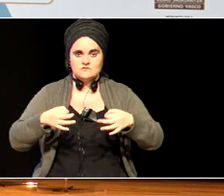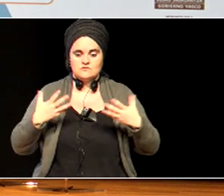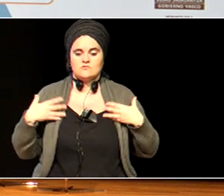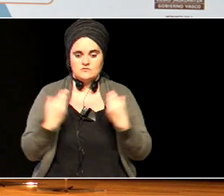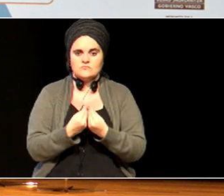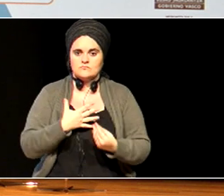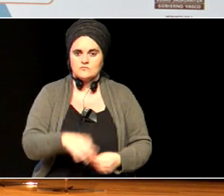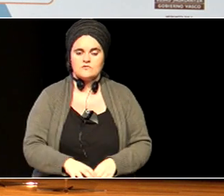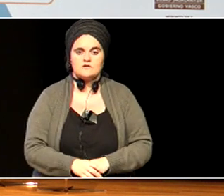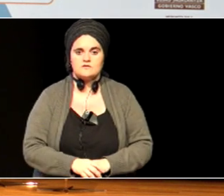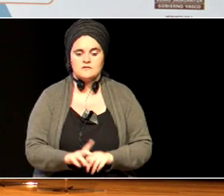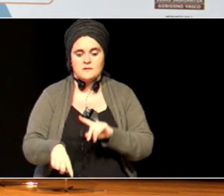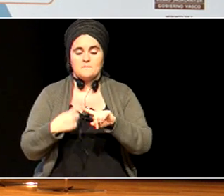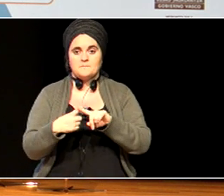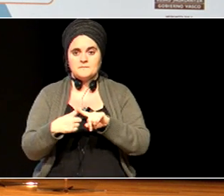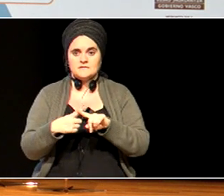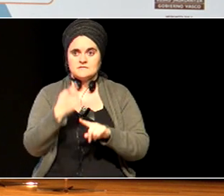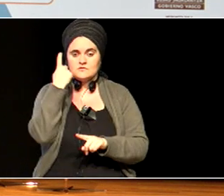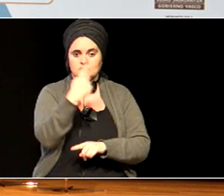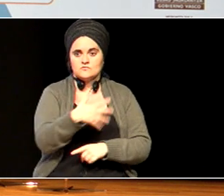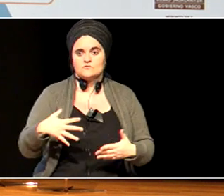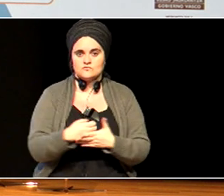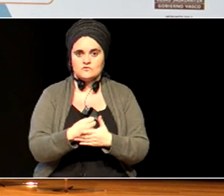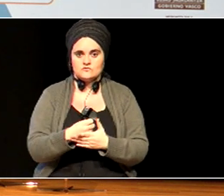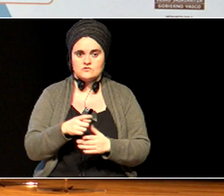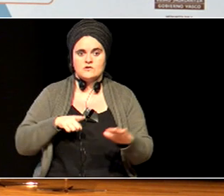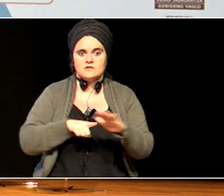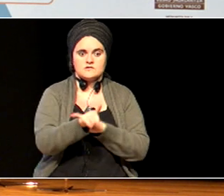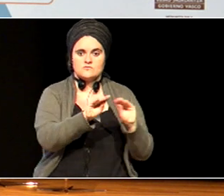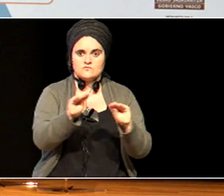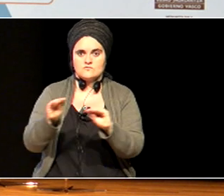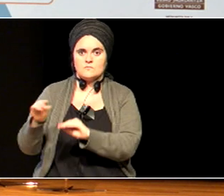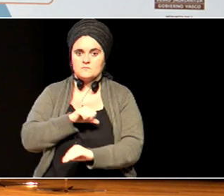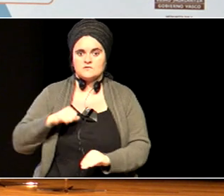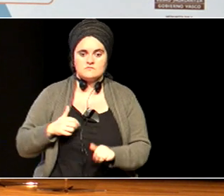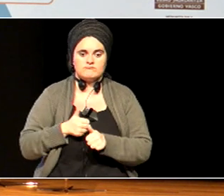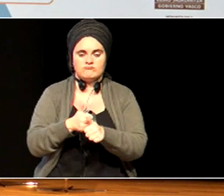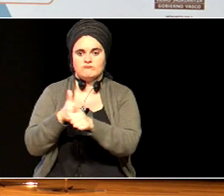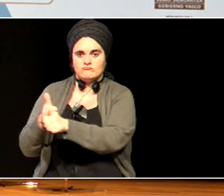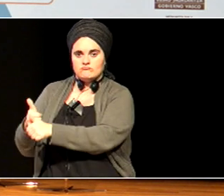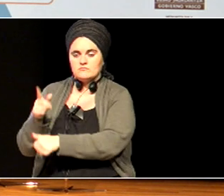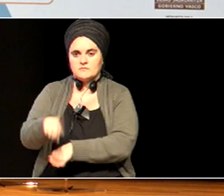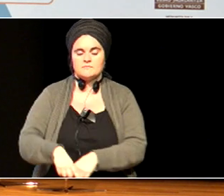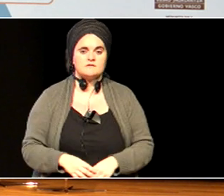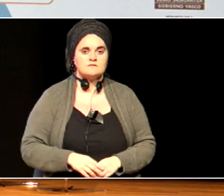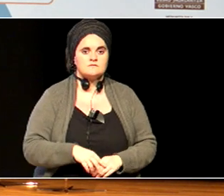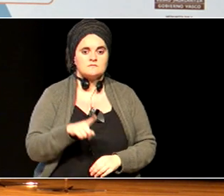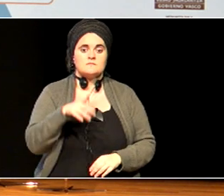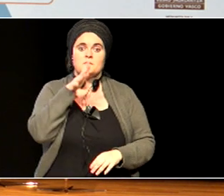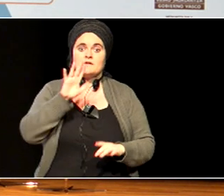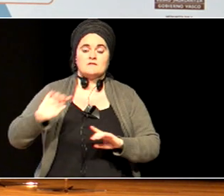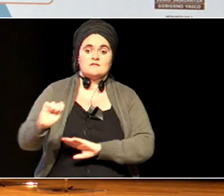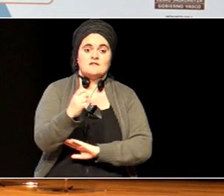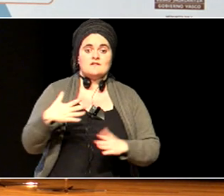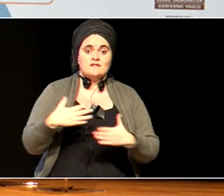acompañar a todo ese alumnado en su desarrollo personal para conseguir el máximo logro. Pero para ello y para todo eso necesitamos